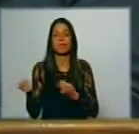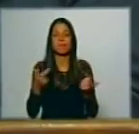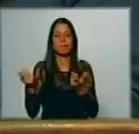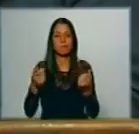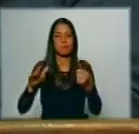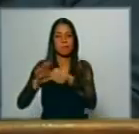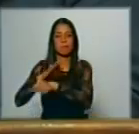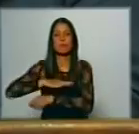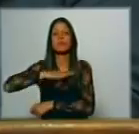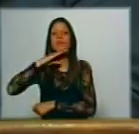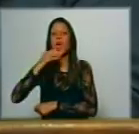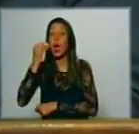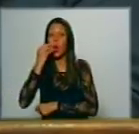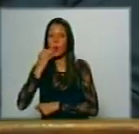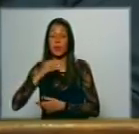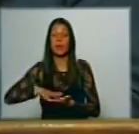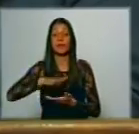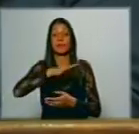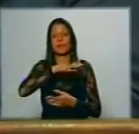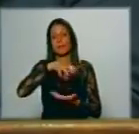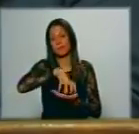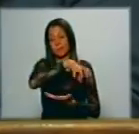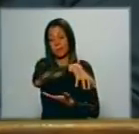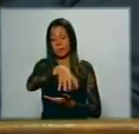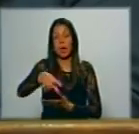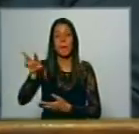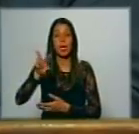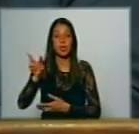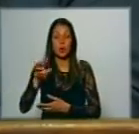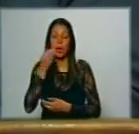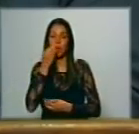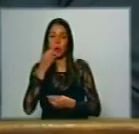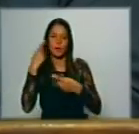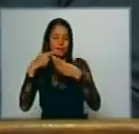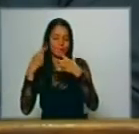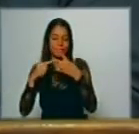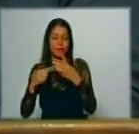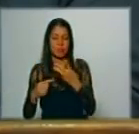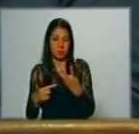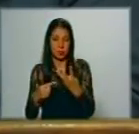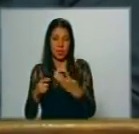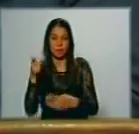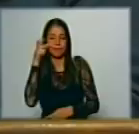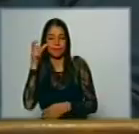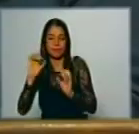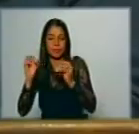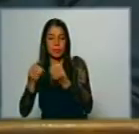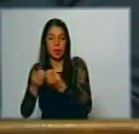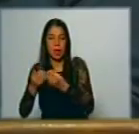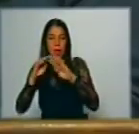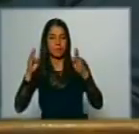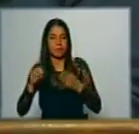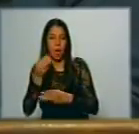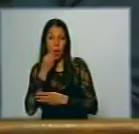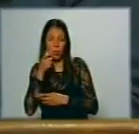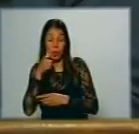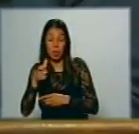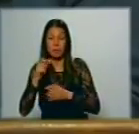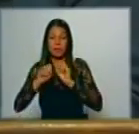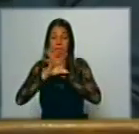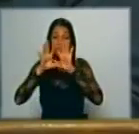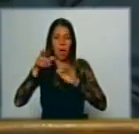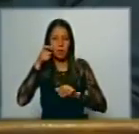y distribución de alimentos y productos a los fines de garantizar que sean